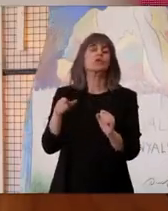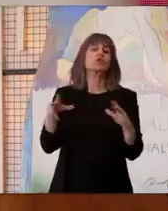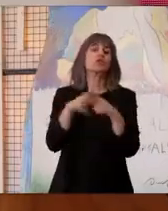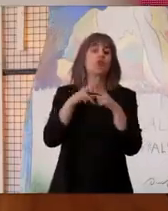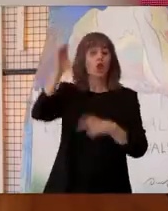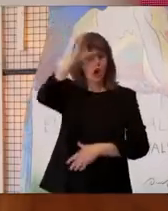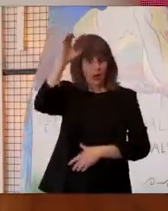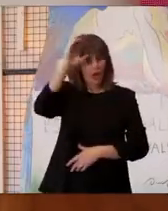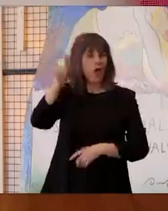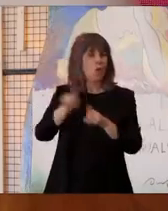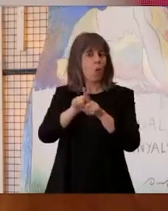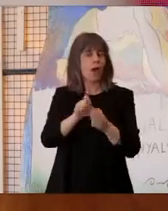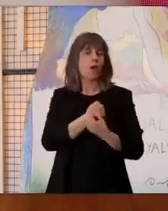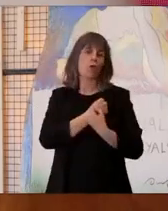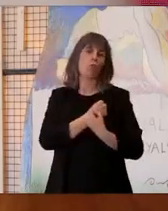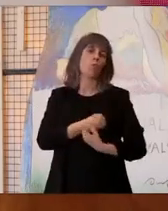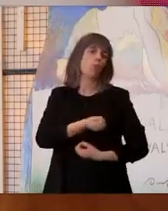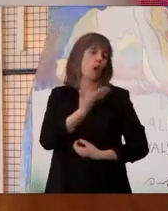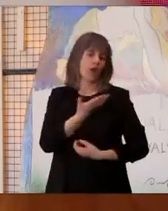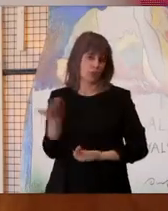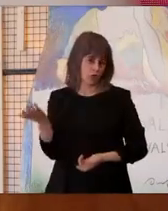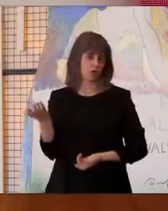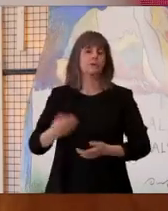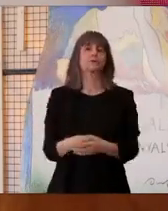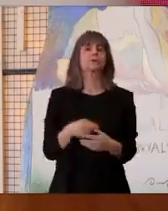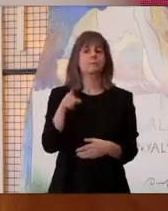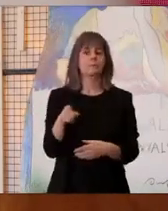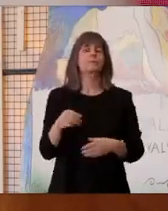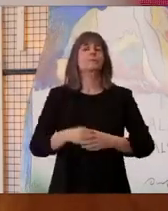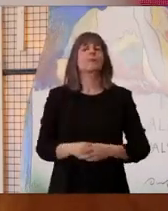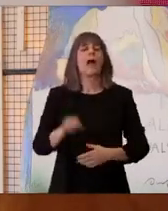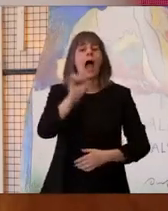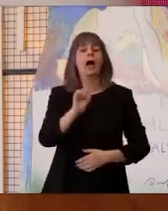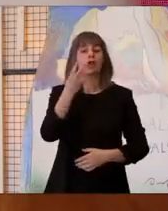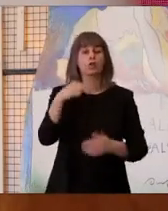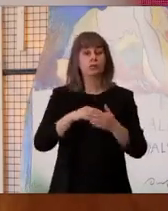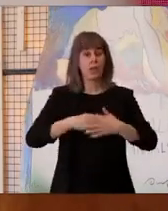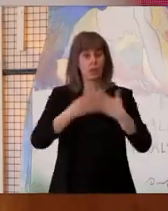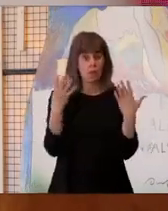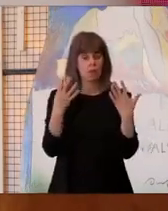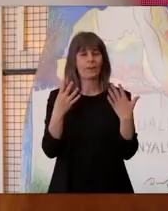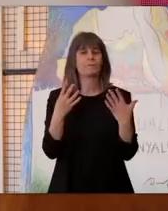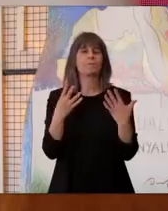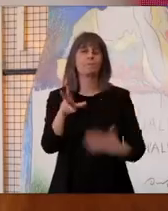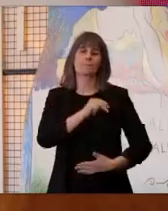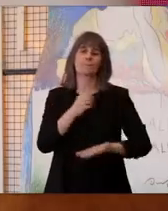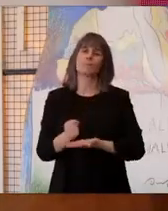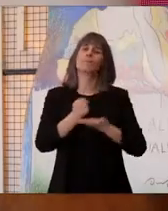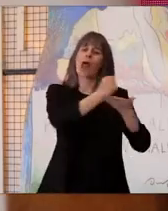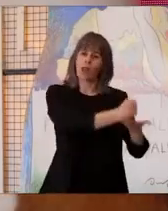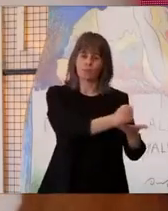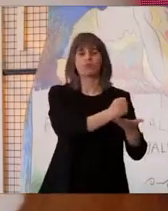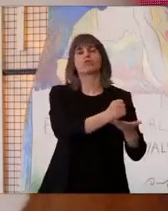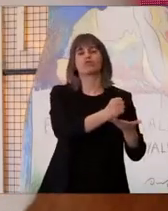que la ha publicado el centro de investigaciones sociológicas en el año 2019 recibió el el premio Nacional de sociología